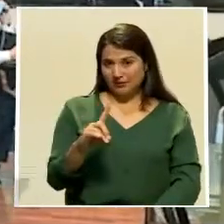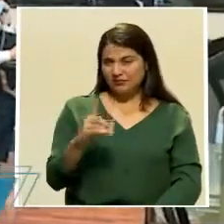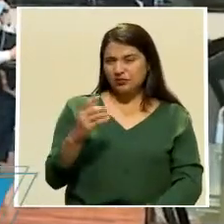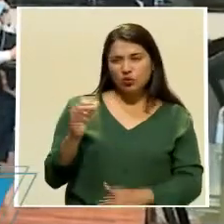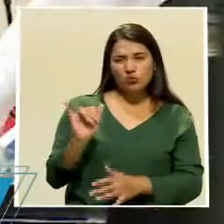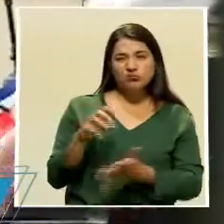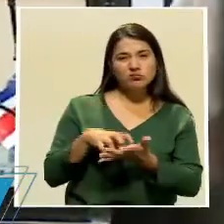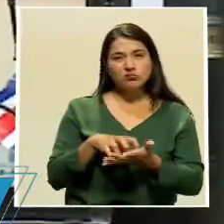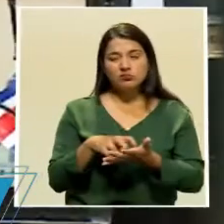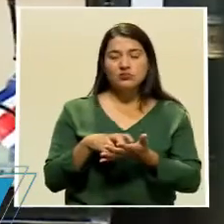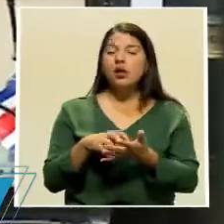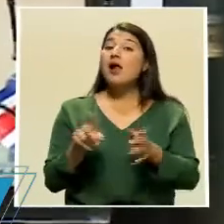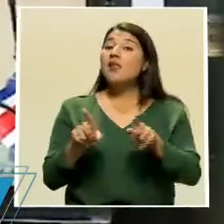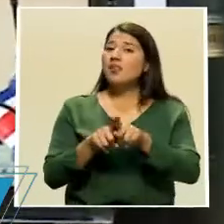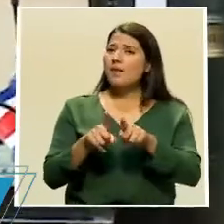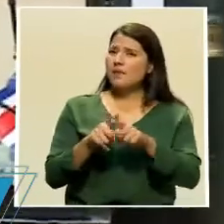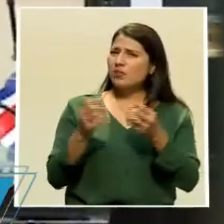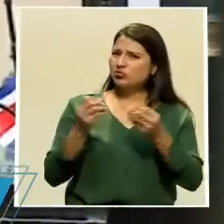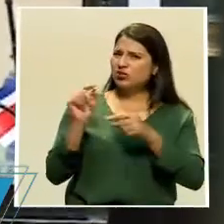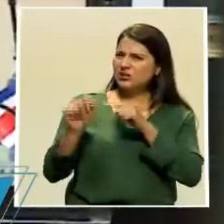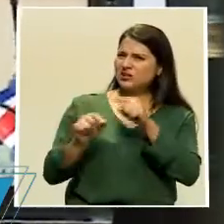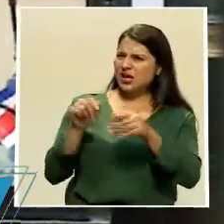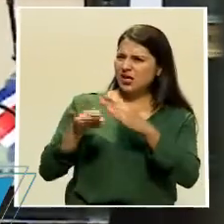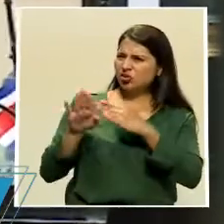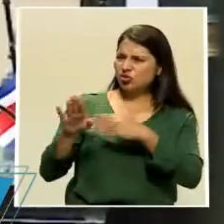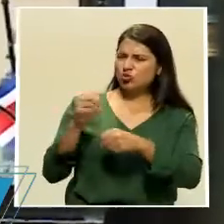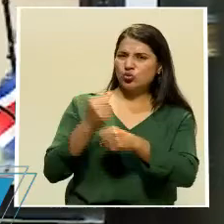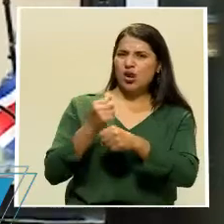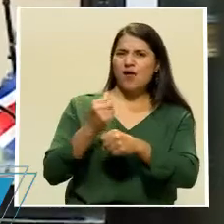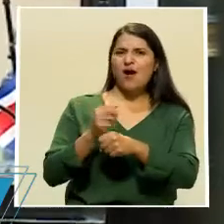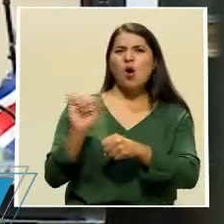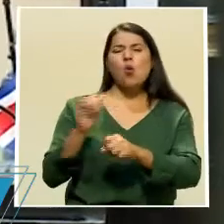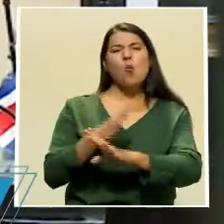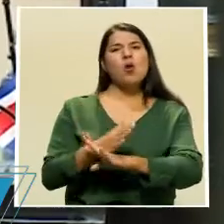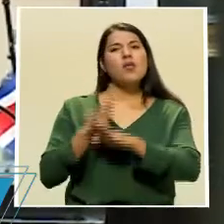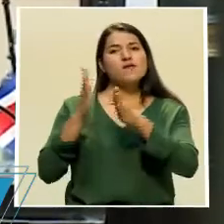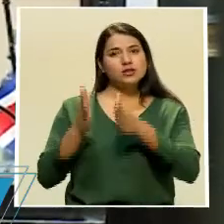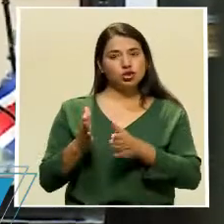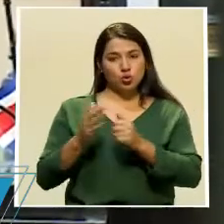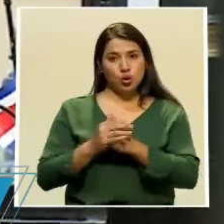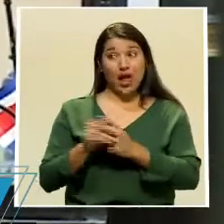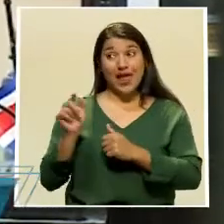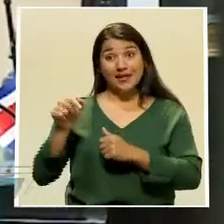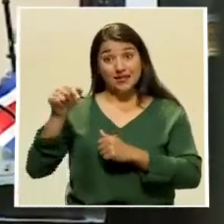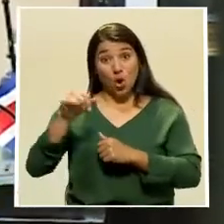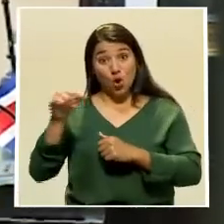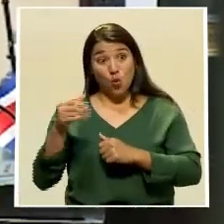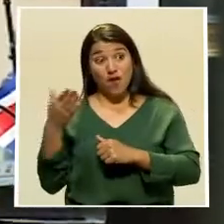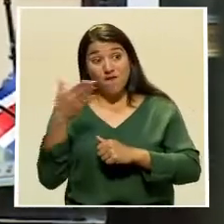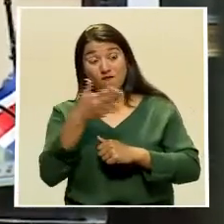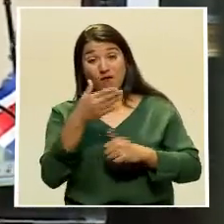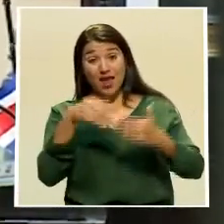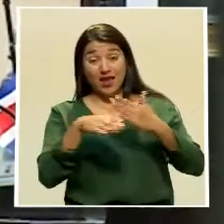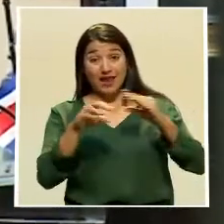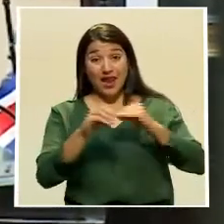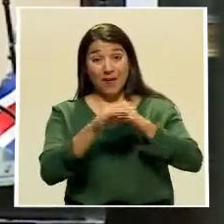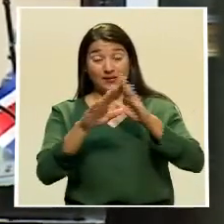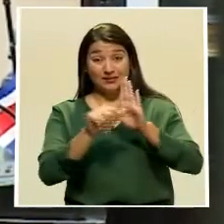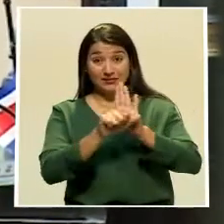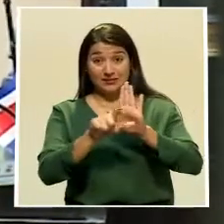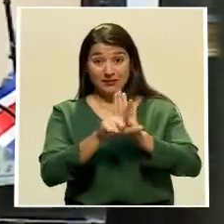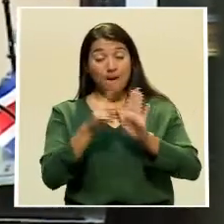de críticas en la labor que ha realizado en su paso por la Defensoría. Crespo compareció este jueves por la mañana ante el plenario